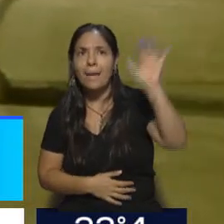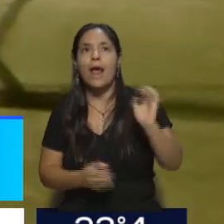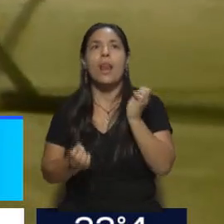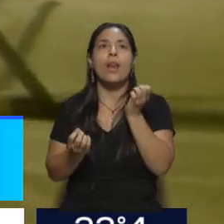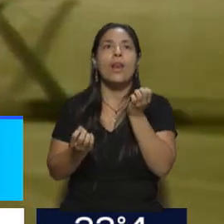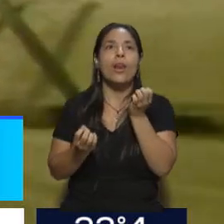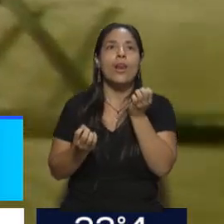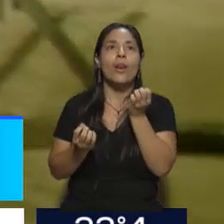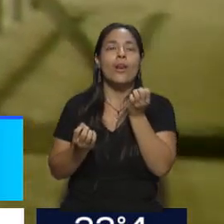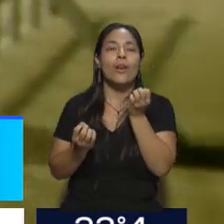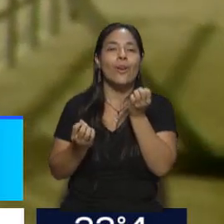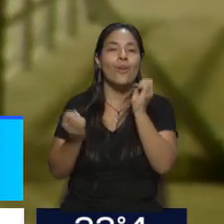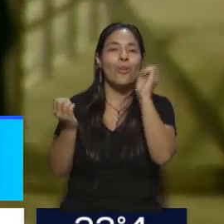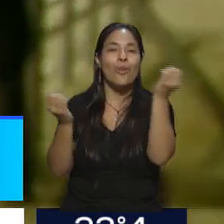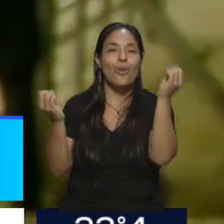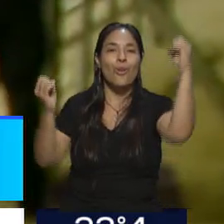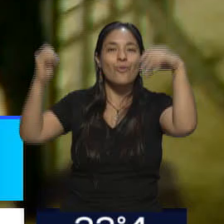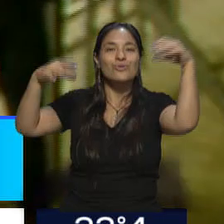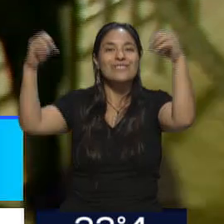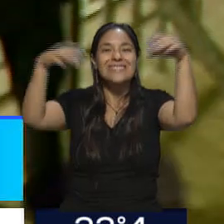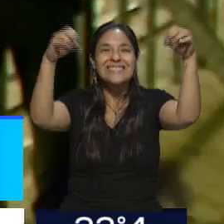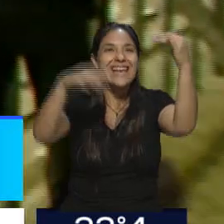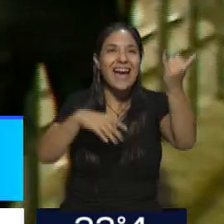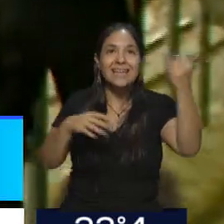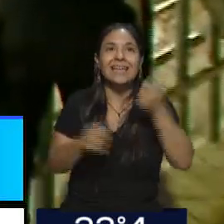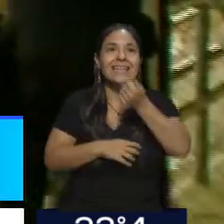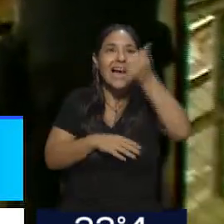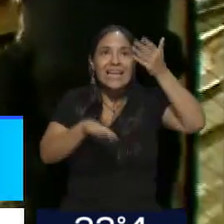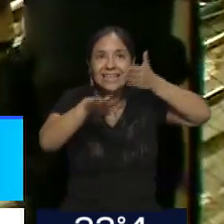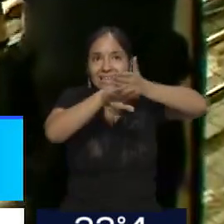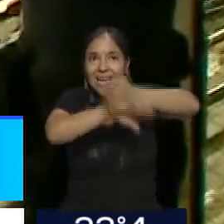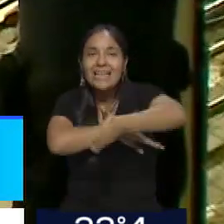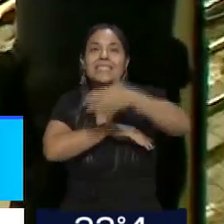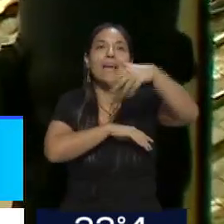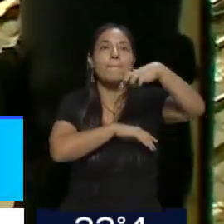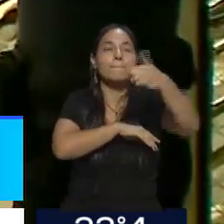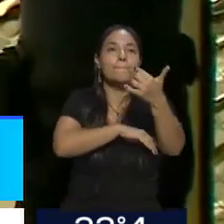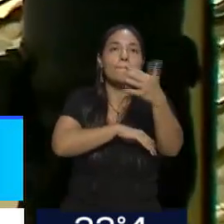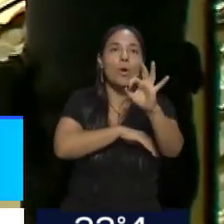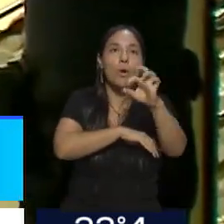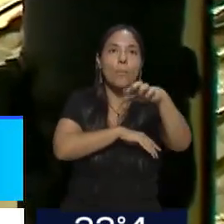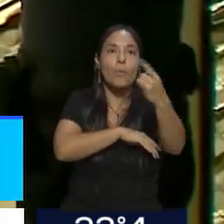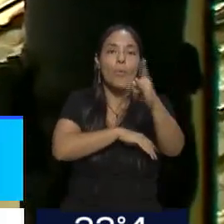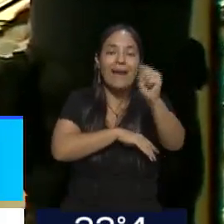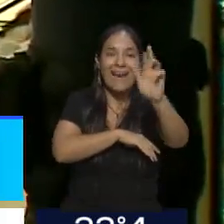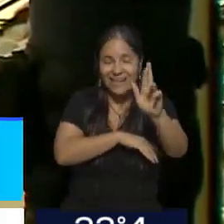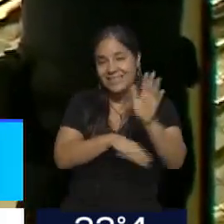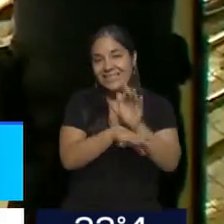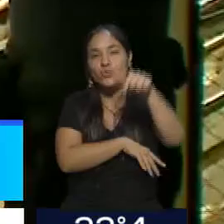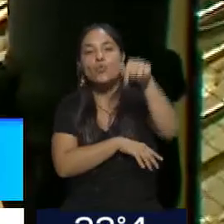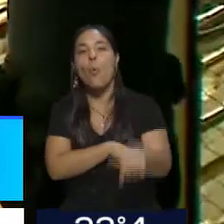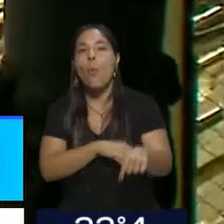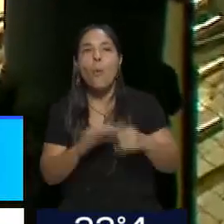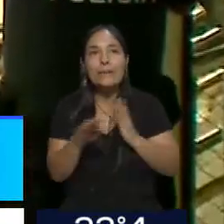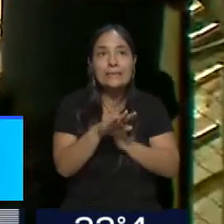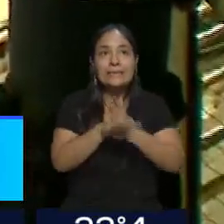en las manos, está a punto de ingresar a la popular que da hacia la pantalla, hacia el sur del Estadio Malvinas Argentina, Fernando.